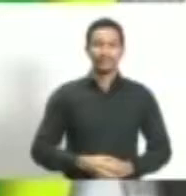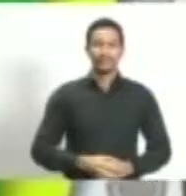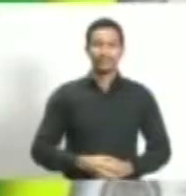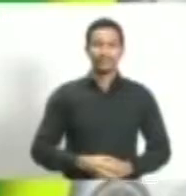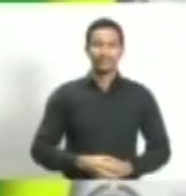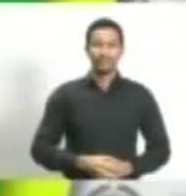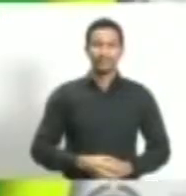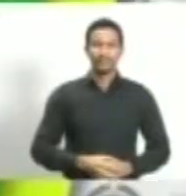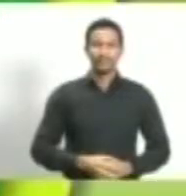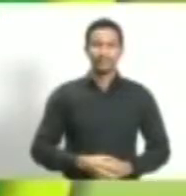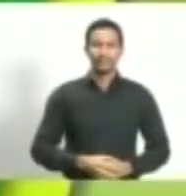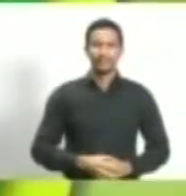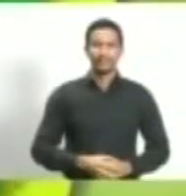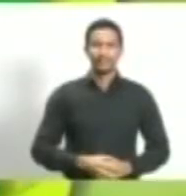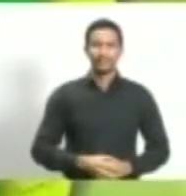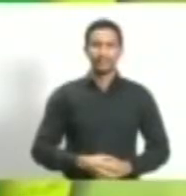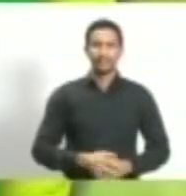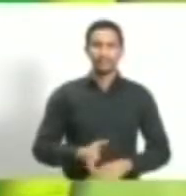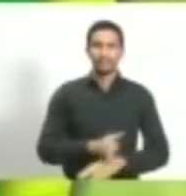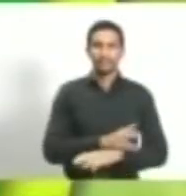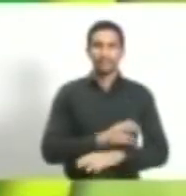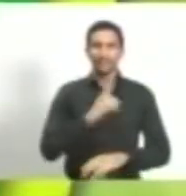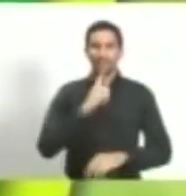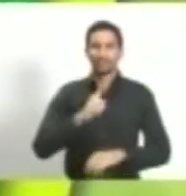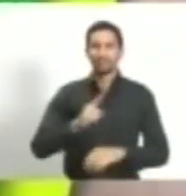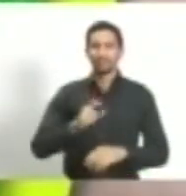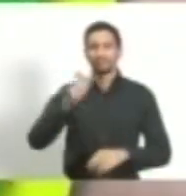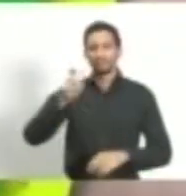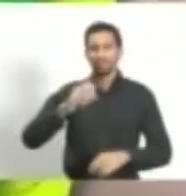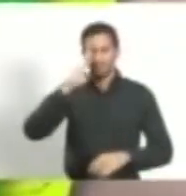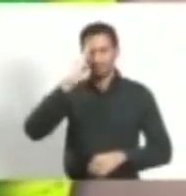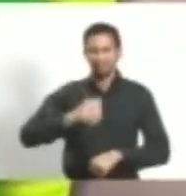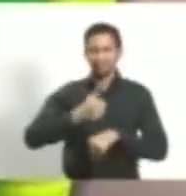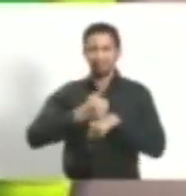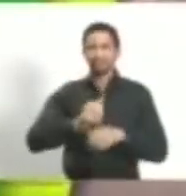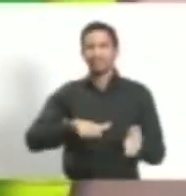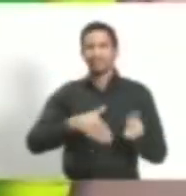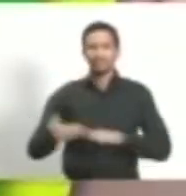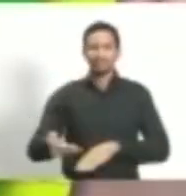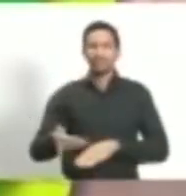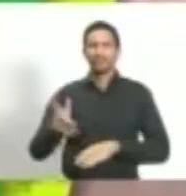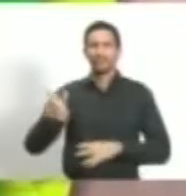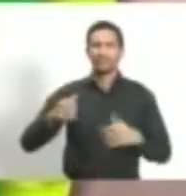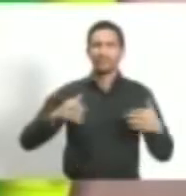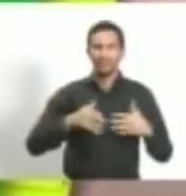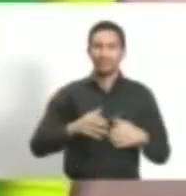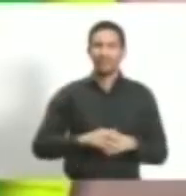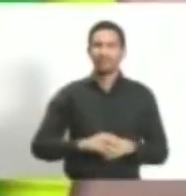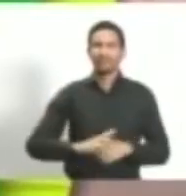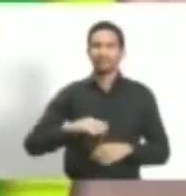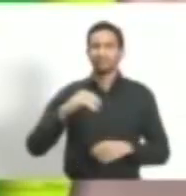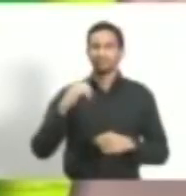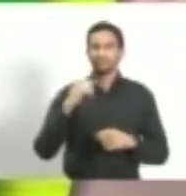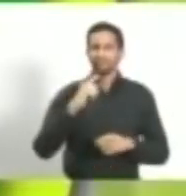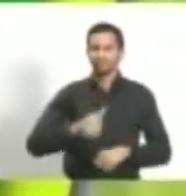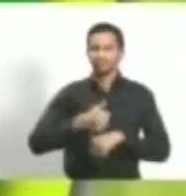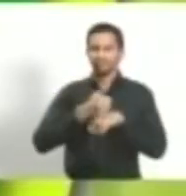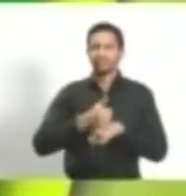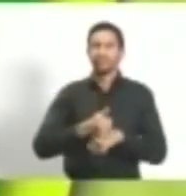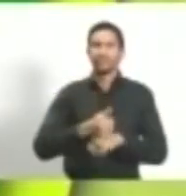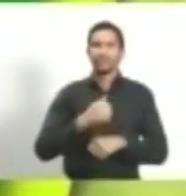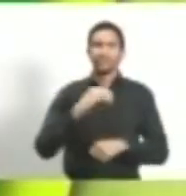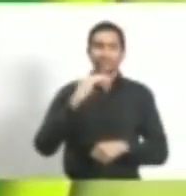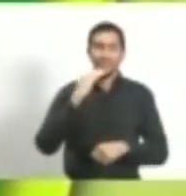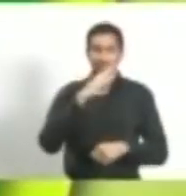En operación antiextorsión, muere comandante del Gaula en zona rural de Valledupar. El mayor Carlos Hurtado estaba casado con